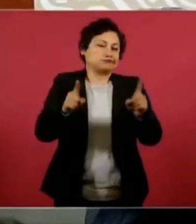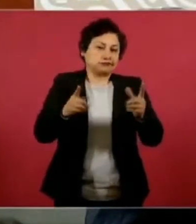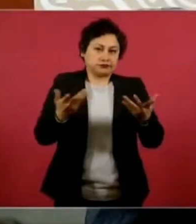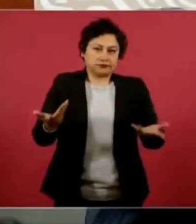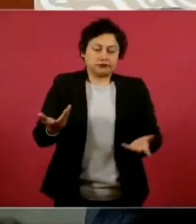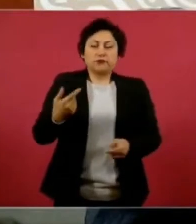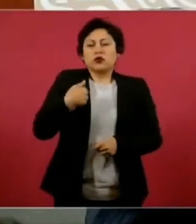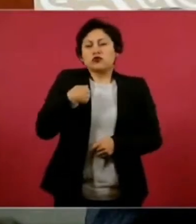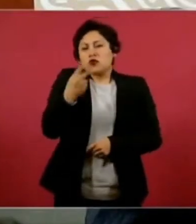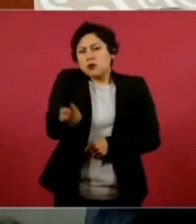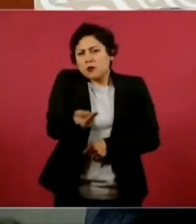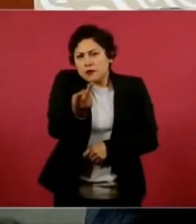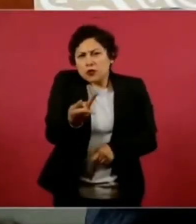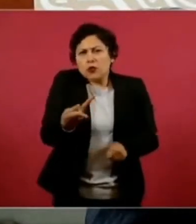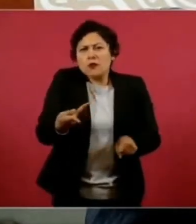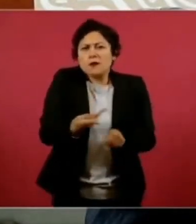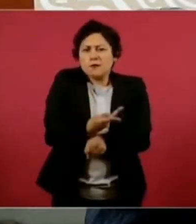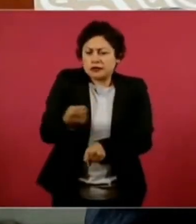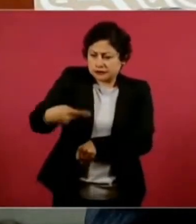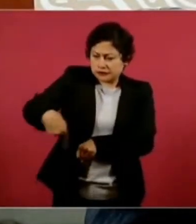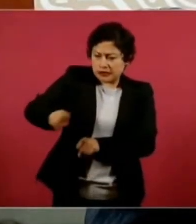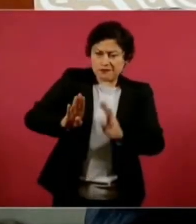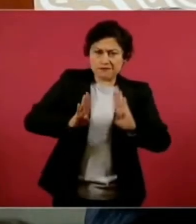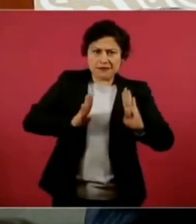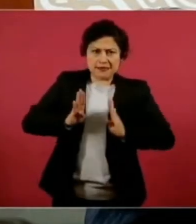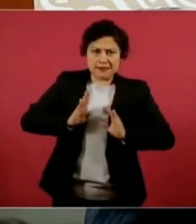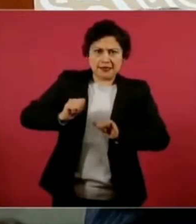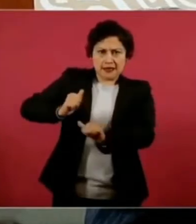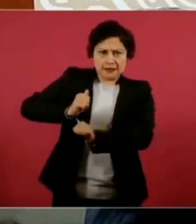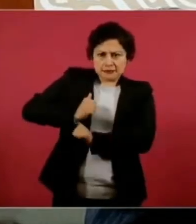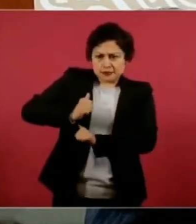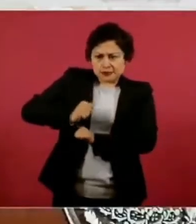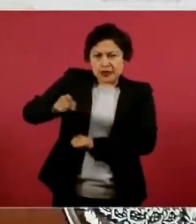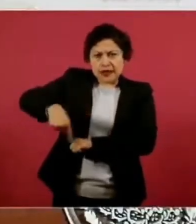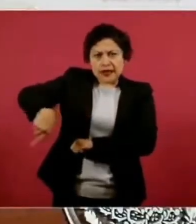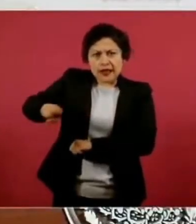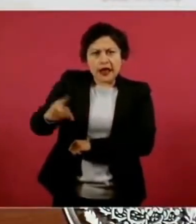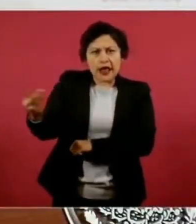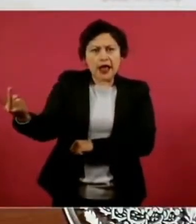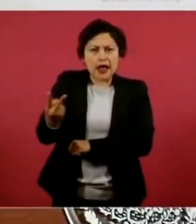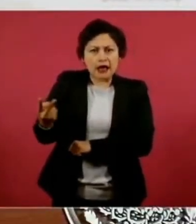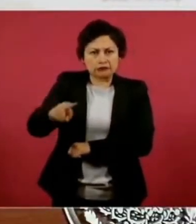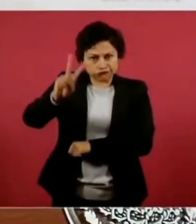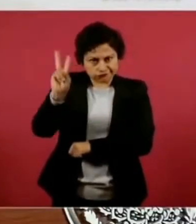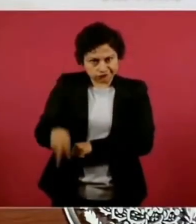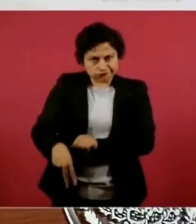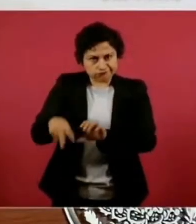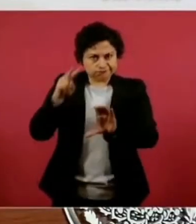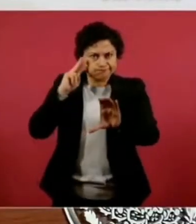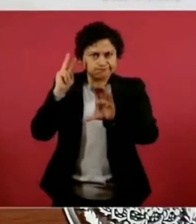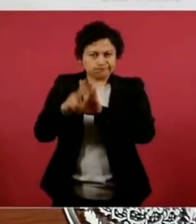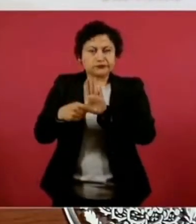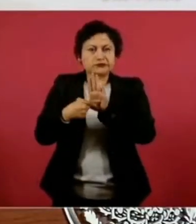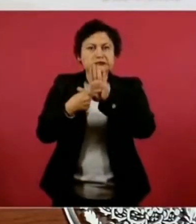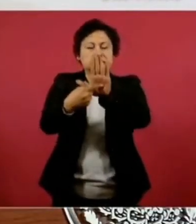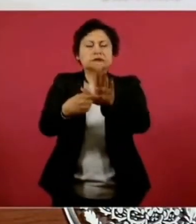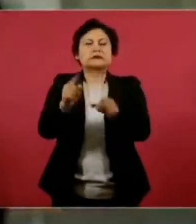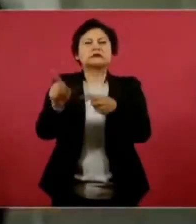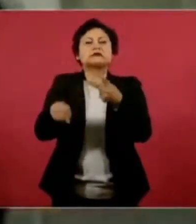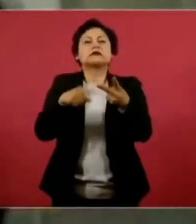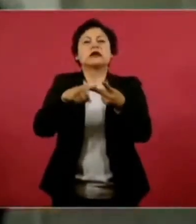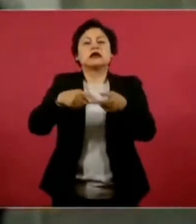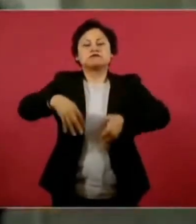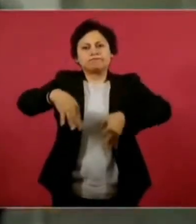Fuerzas Armadas rindan cuentas, que transparenten todas sus adquisiciones, que no se use la excusa de la seguridad nacional